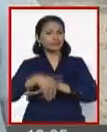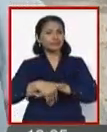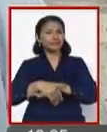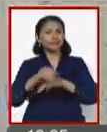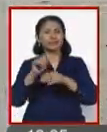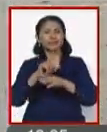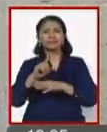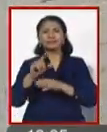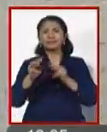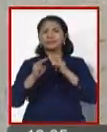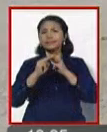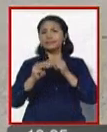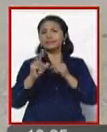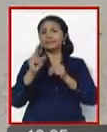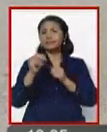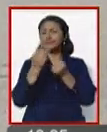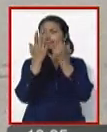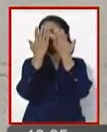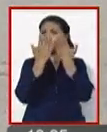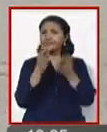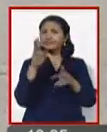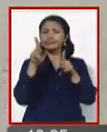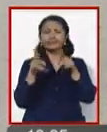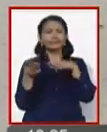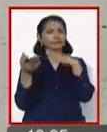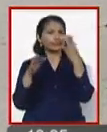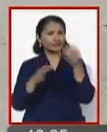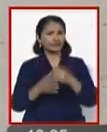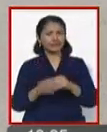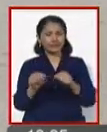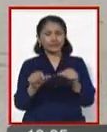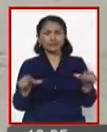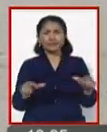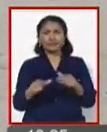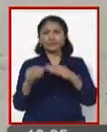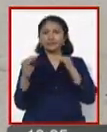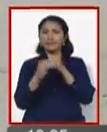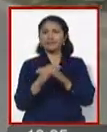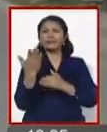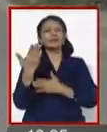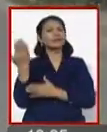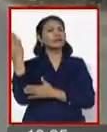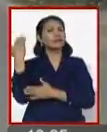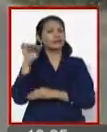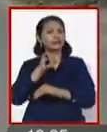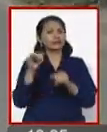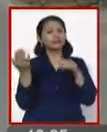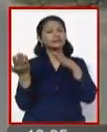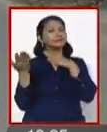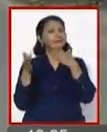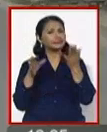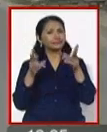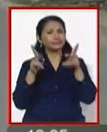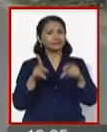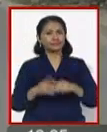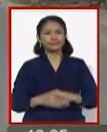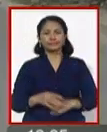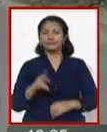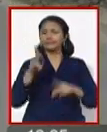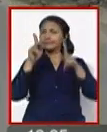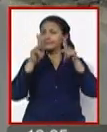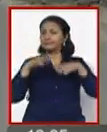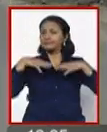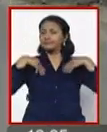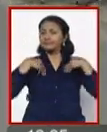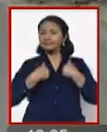por una línea de micro. No fue la primera lamentable pérdida humana que se registró en esta avenida. En anterioridad se dieron otros accidentes. Los vecinos